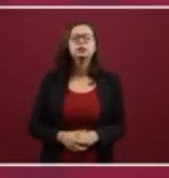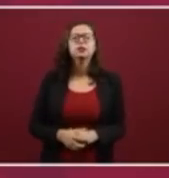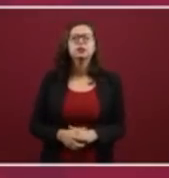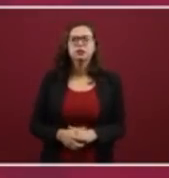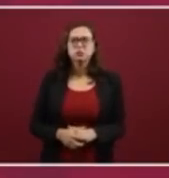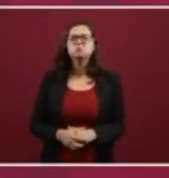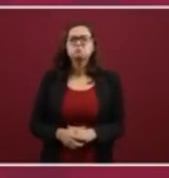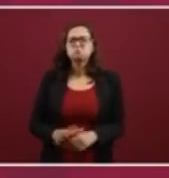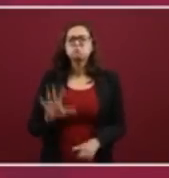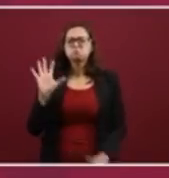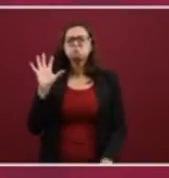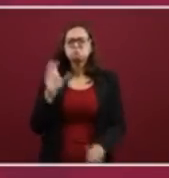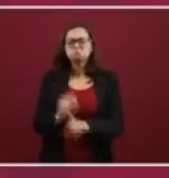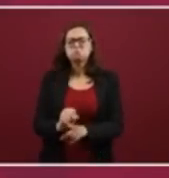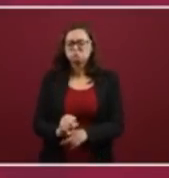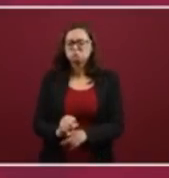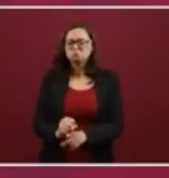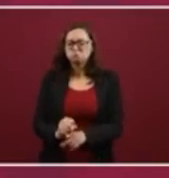por qué